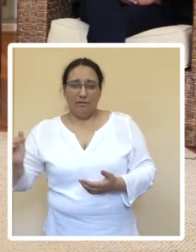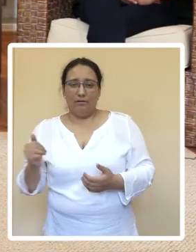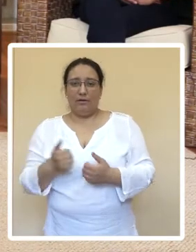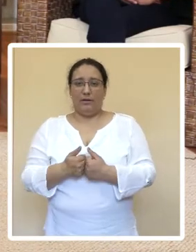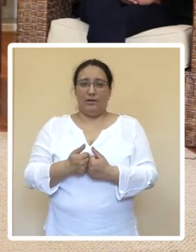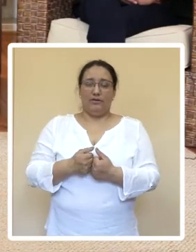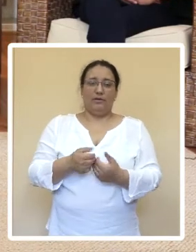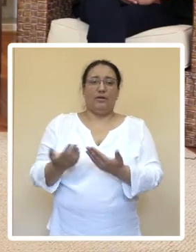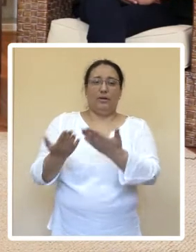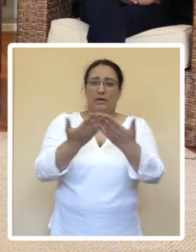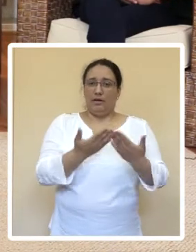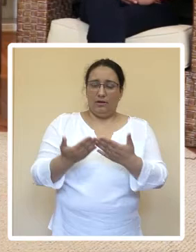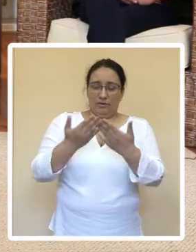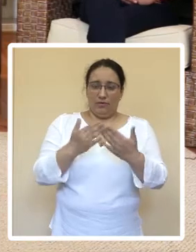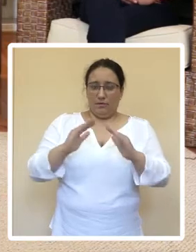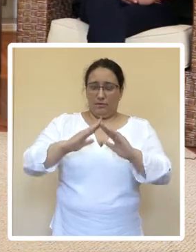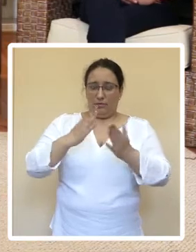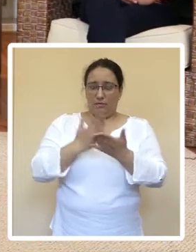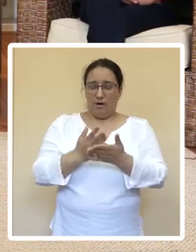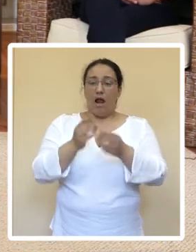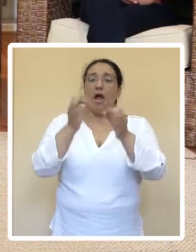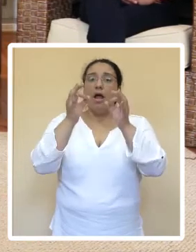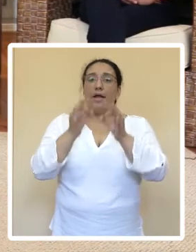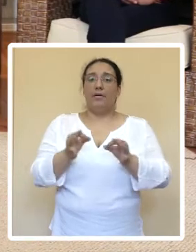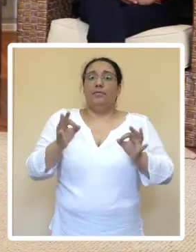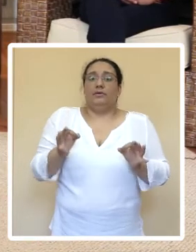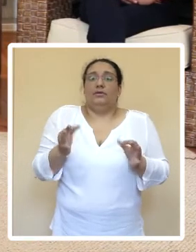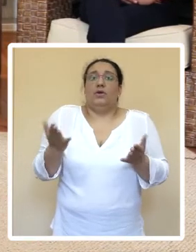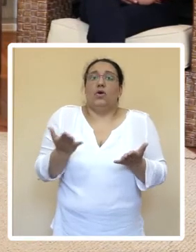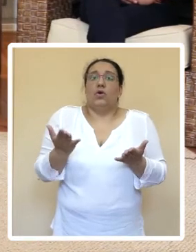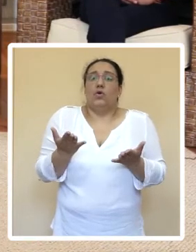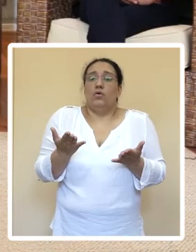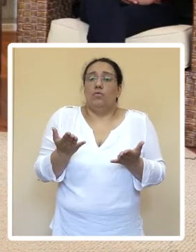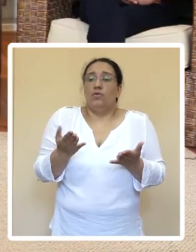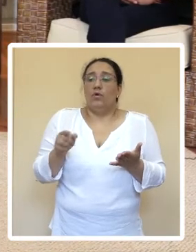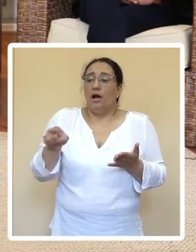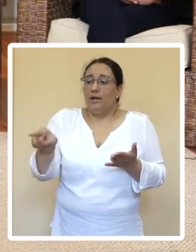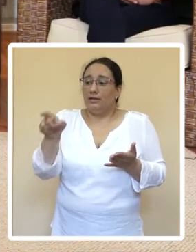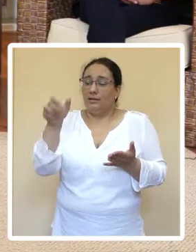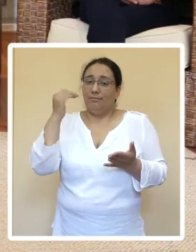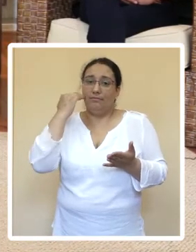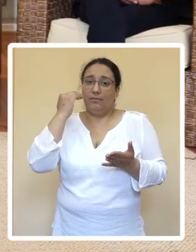por una discapacidad intelectual leve, cómo tú ese niño lo acercas